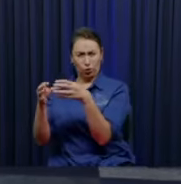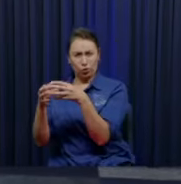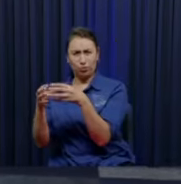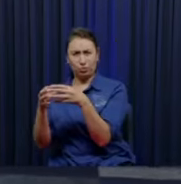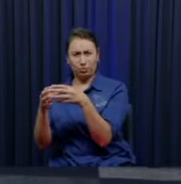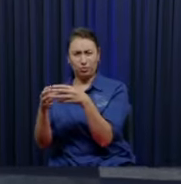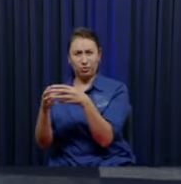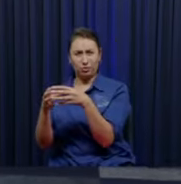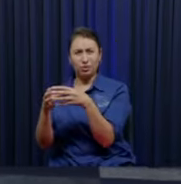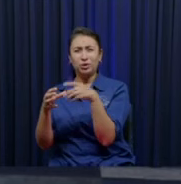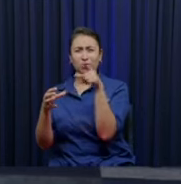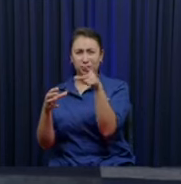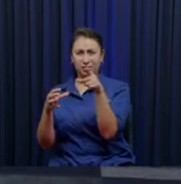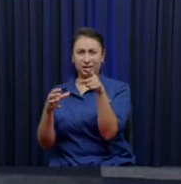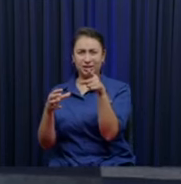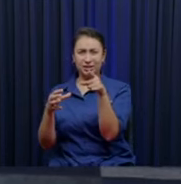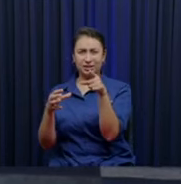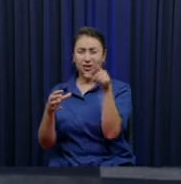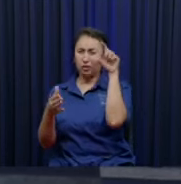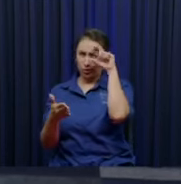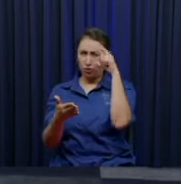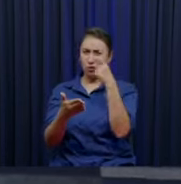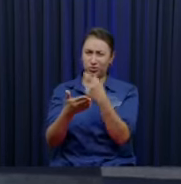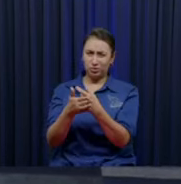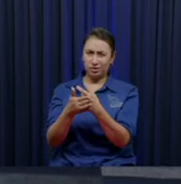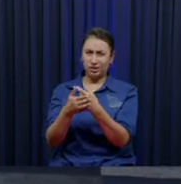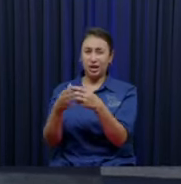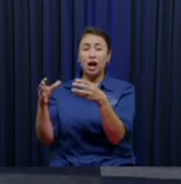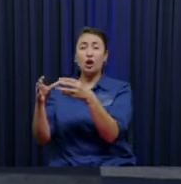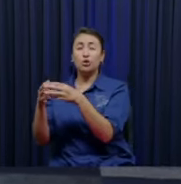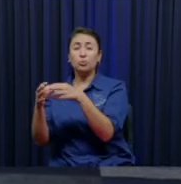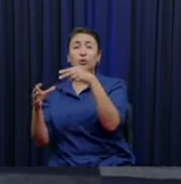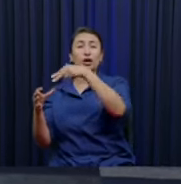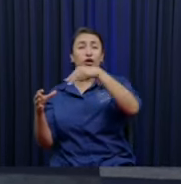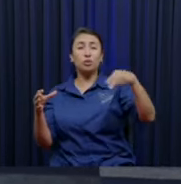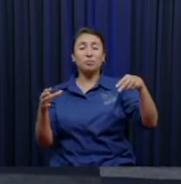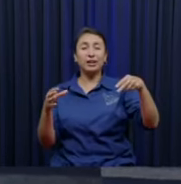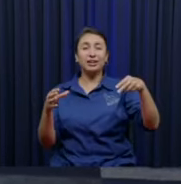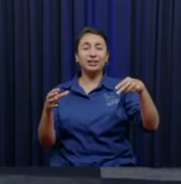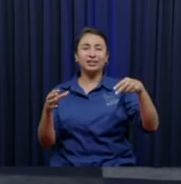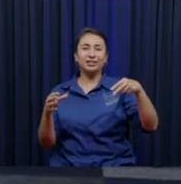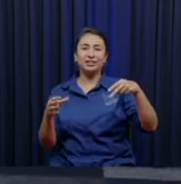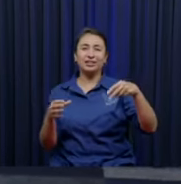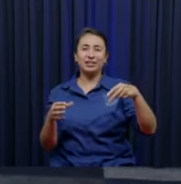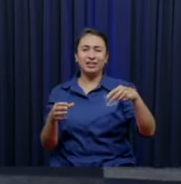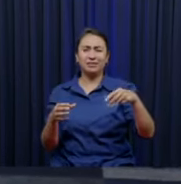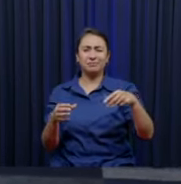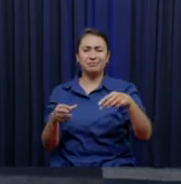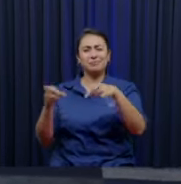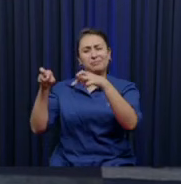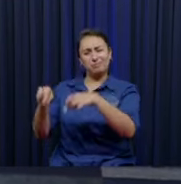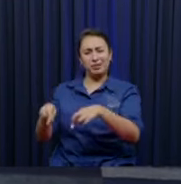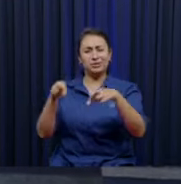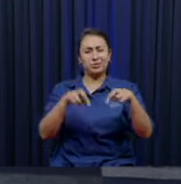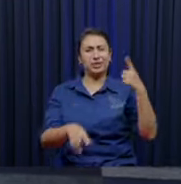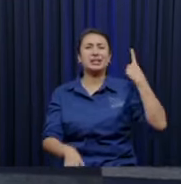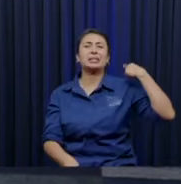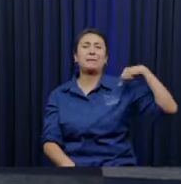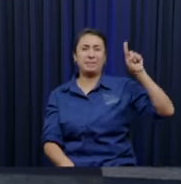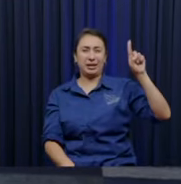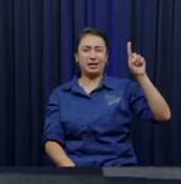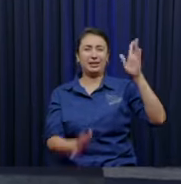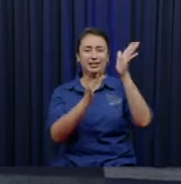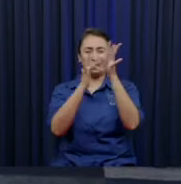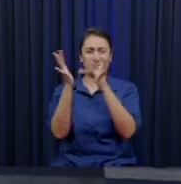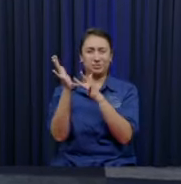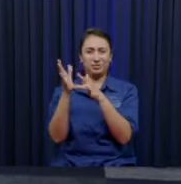¿Cuántos conocieron la generación de Jesús? Y fíjense, qué tremendo. Ellos no dijeron la nueva generación, como dicen